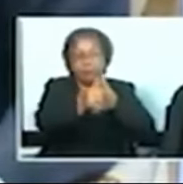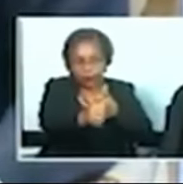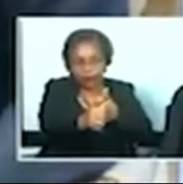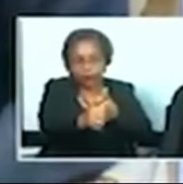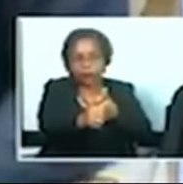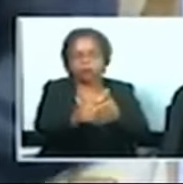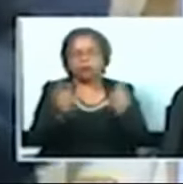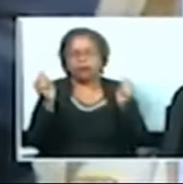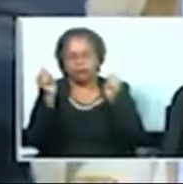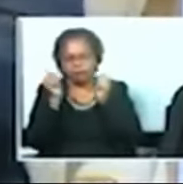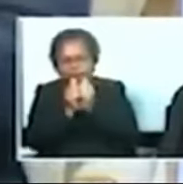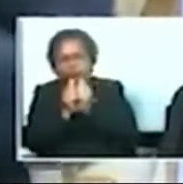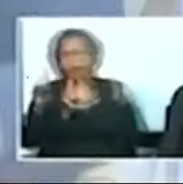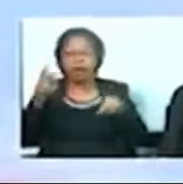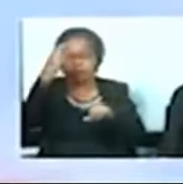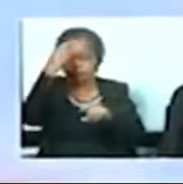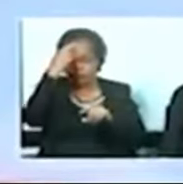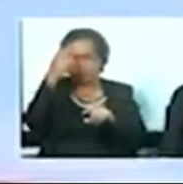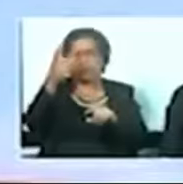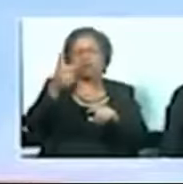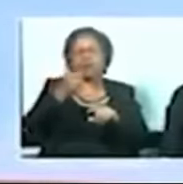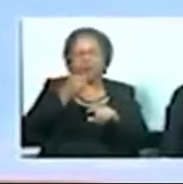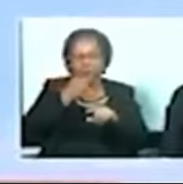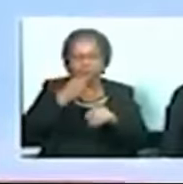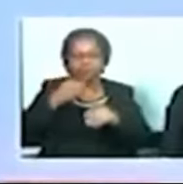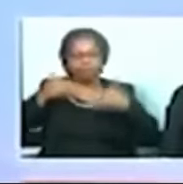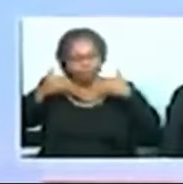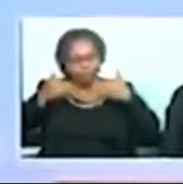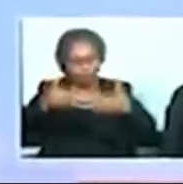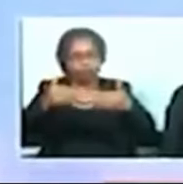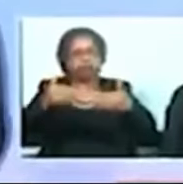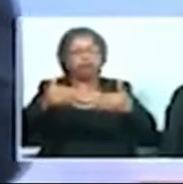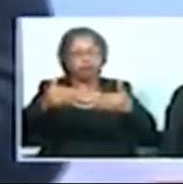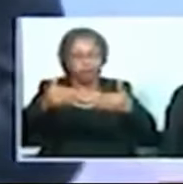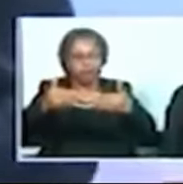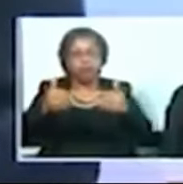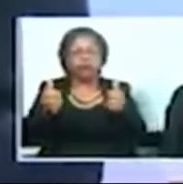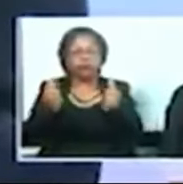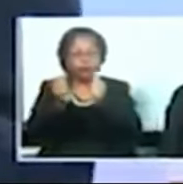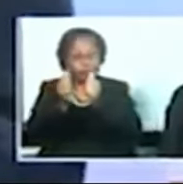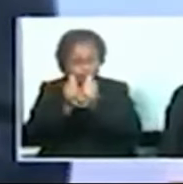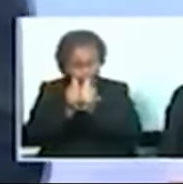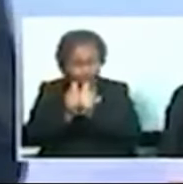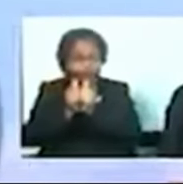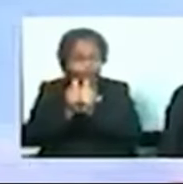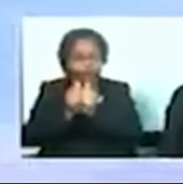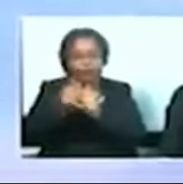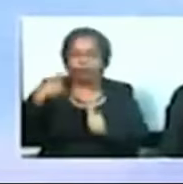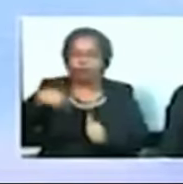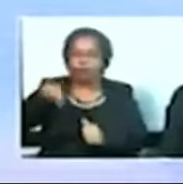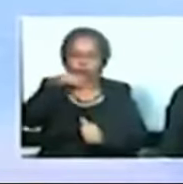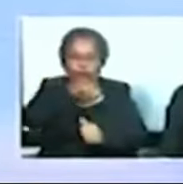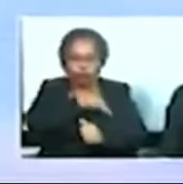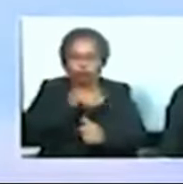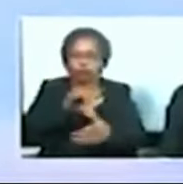que fue moderado por el periodista Roberto Cavada, en la que ellos pues hablaban de ese